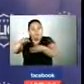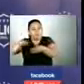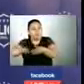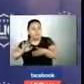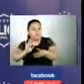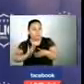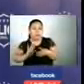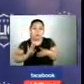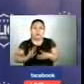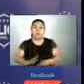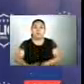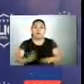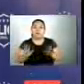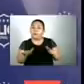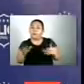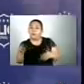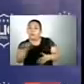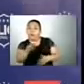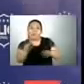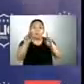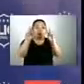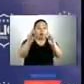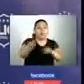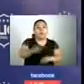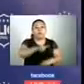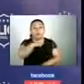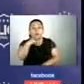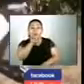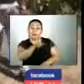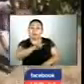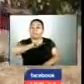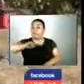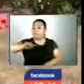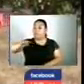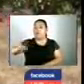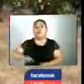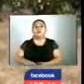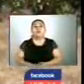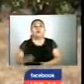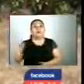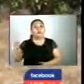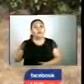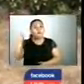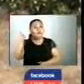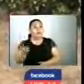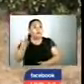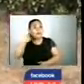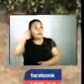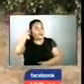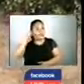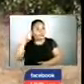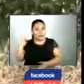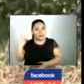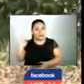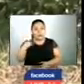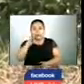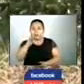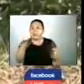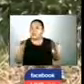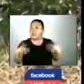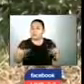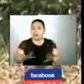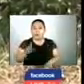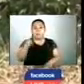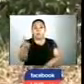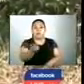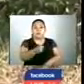por los homicidios que están ordenando. De acuerdo con Villatoro, durante estas semanas se han capturado a más de 100